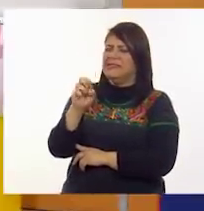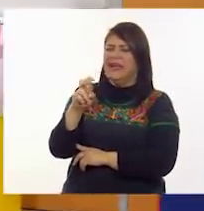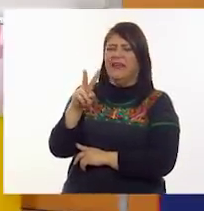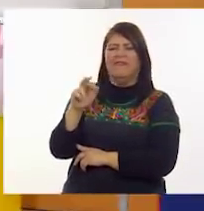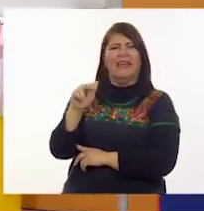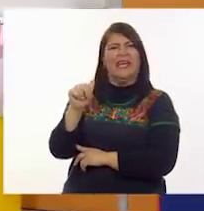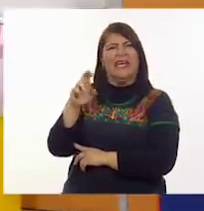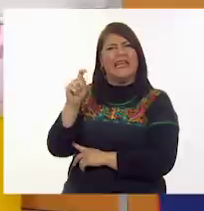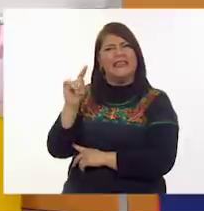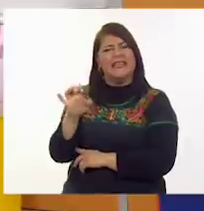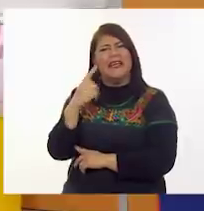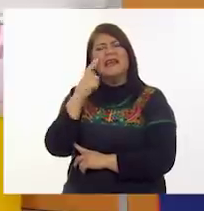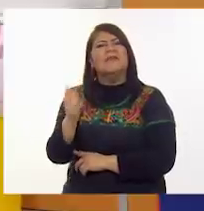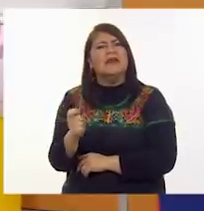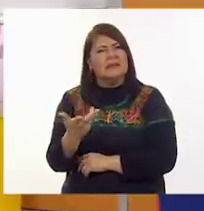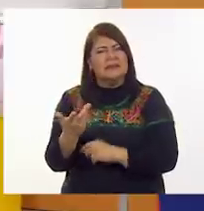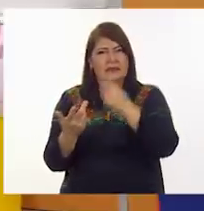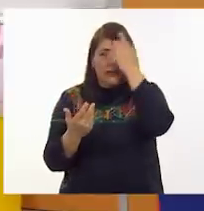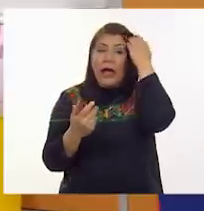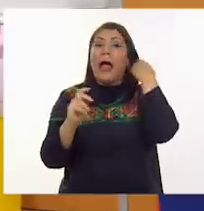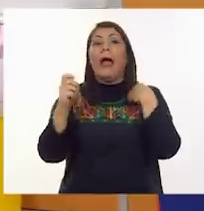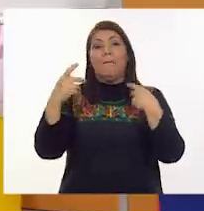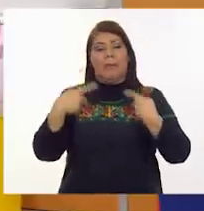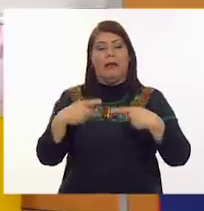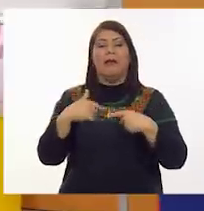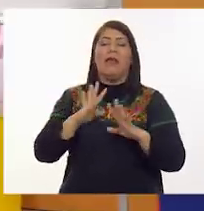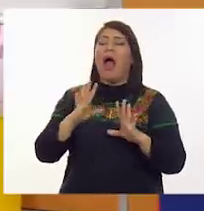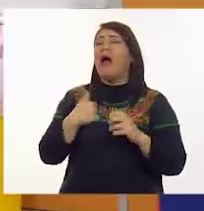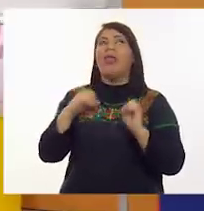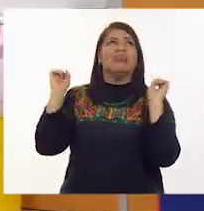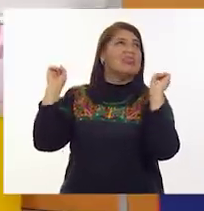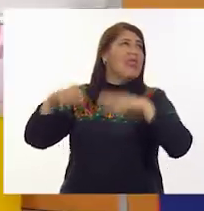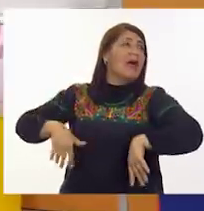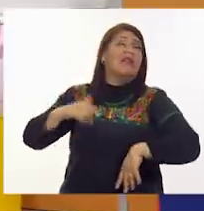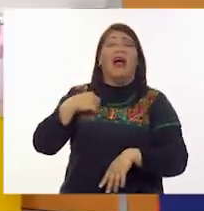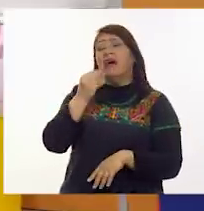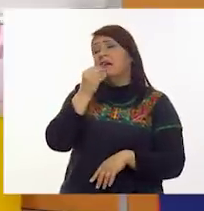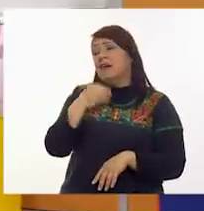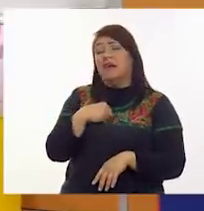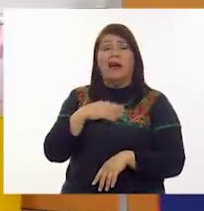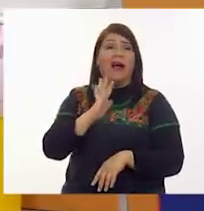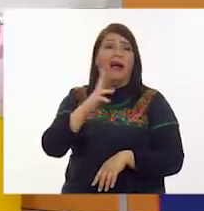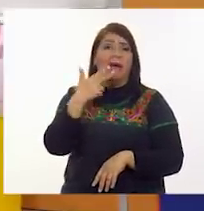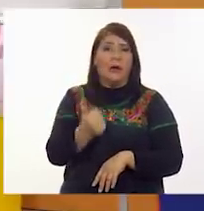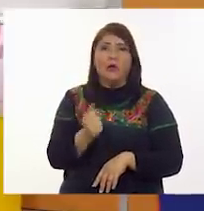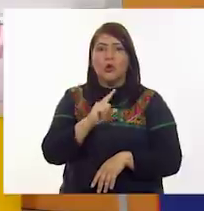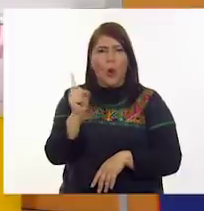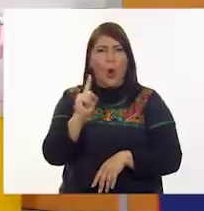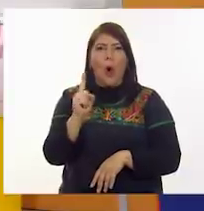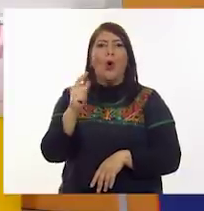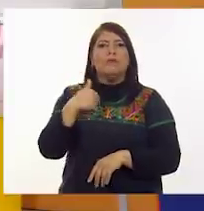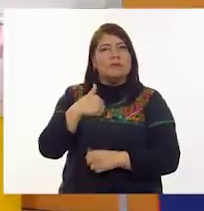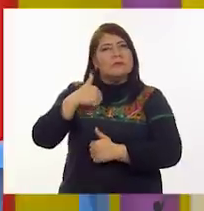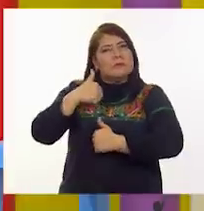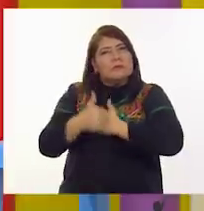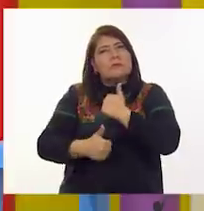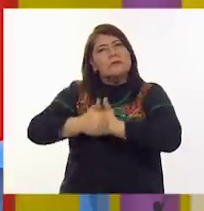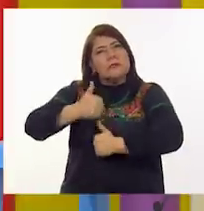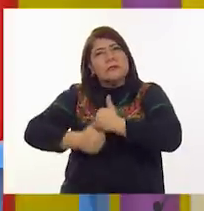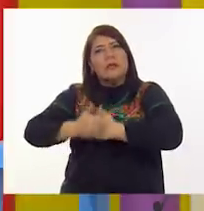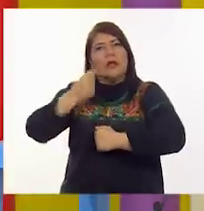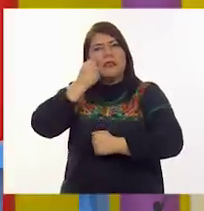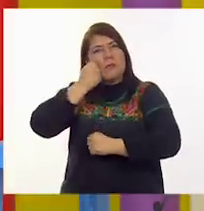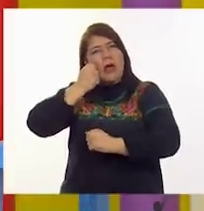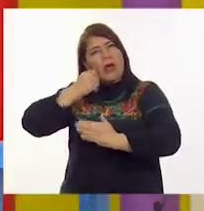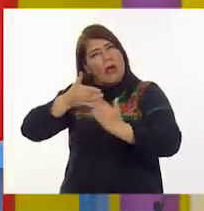persona perseverante es aquella que no se da por vencida cuando las cosas no le salen o cuando le cuestan mucho trabajo. Ah, entonces sí